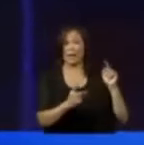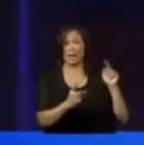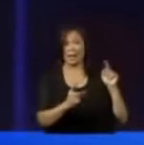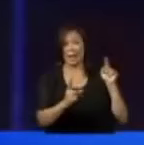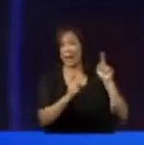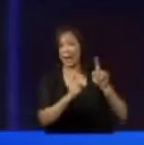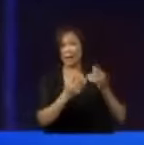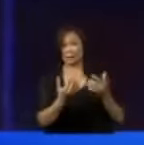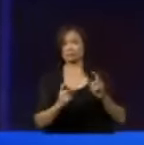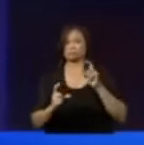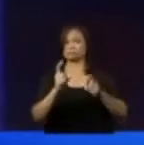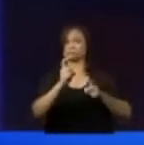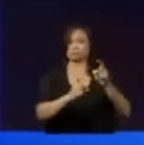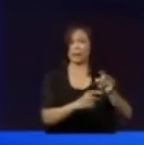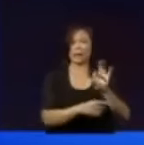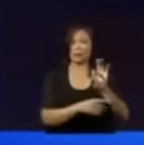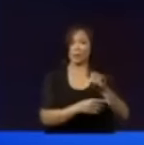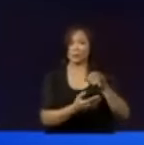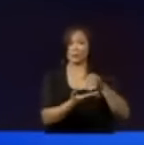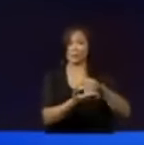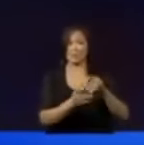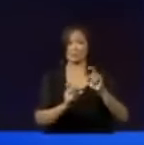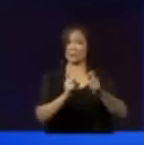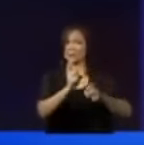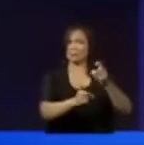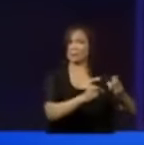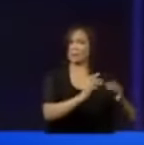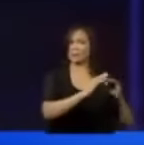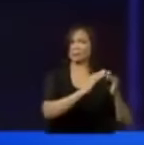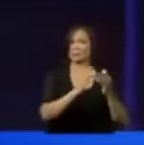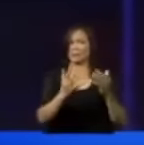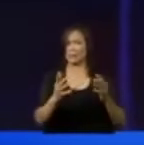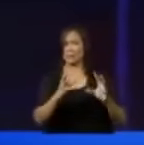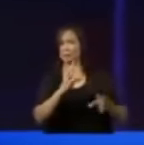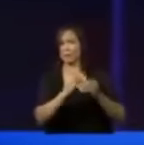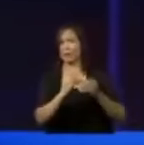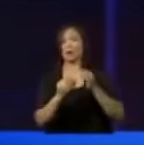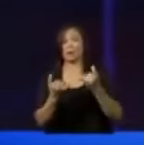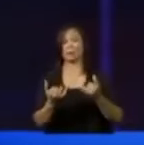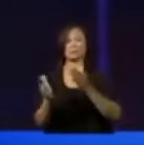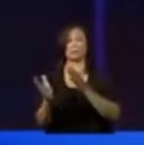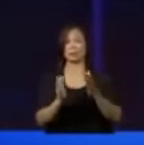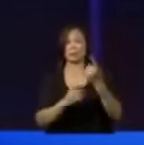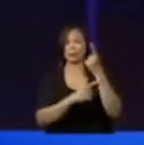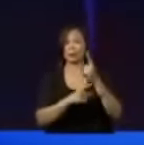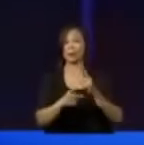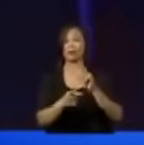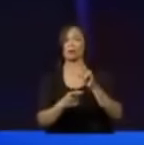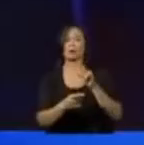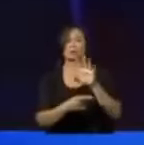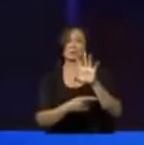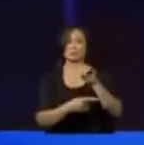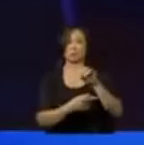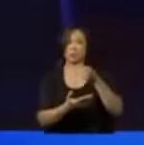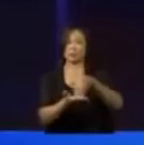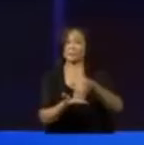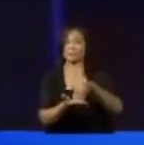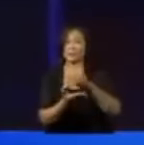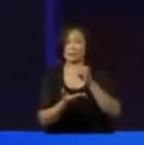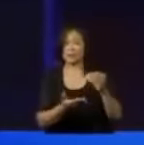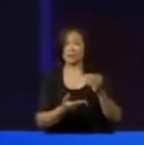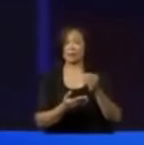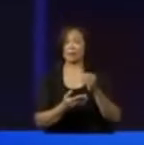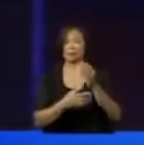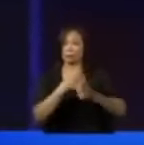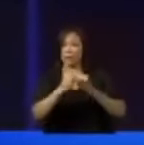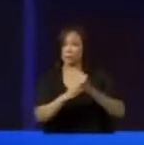fecha hemos entregado más de 90.000 títulos. Y ya estamos preparados para entregar no menos de 50.000